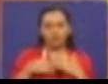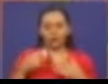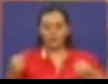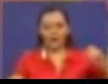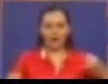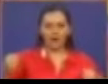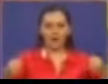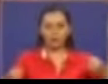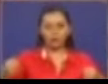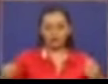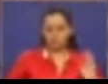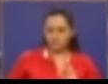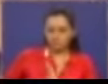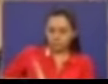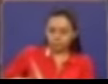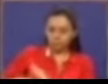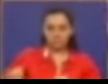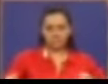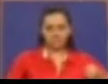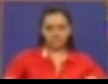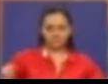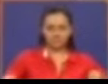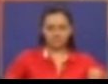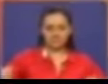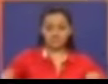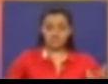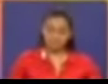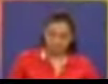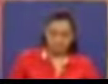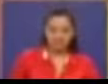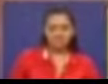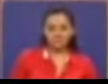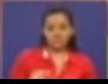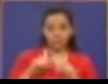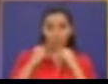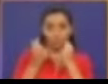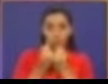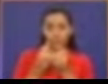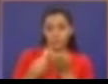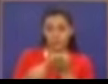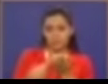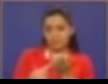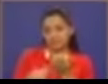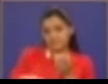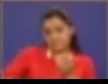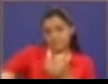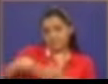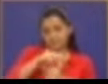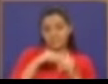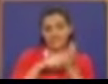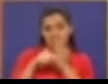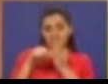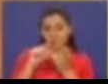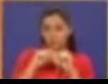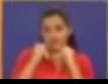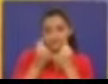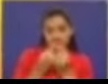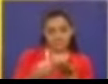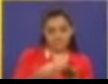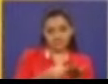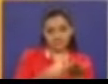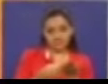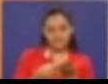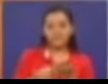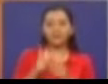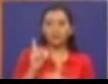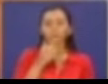eléctricos. Entonces, de eso también hablamos en el gabinete. Les pongo una comparación, fíjense. Ventajas del